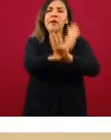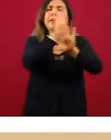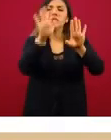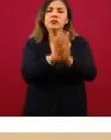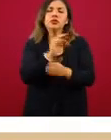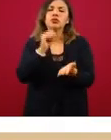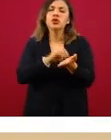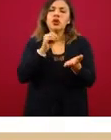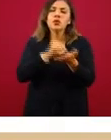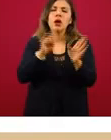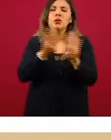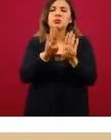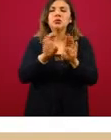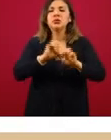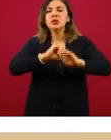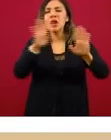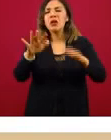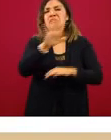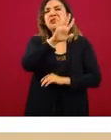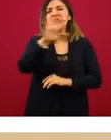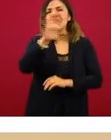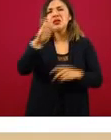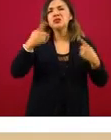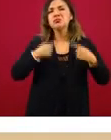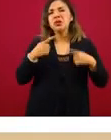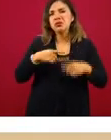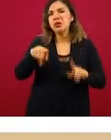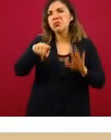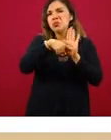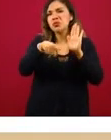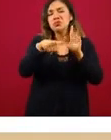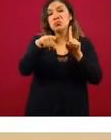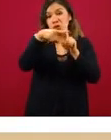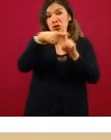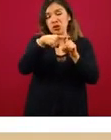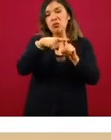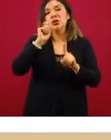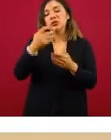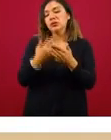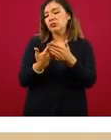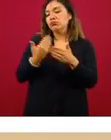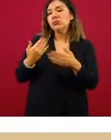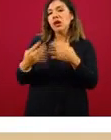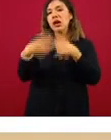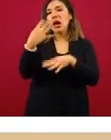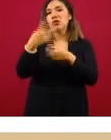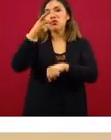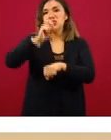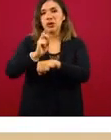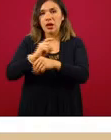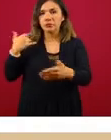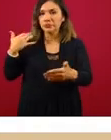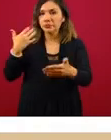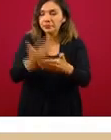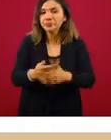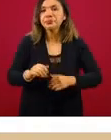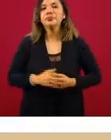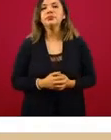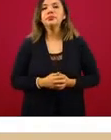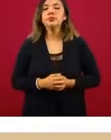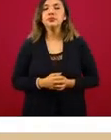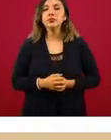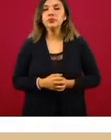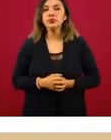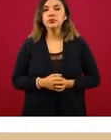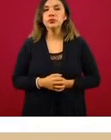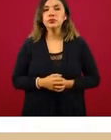mantienen todavía en un rango de menos de 500 casos confirmados en los últimos 14 días. Si vemos la siguiente